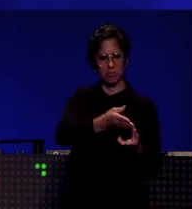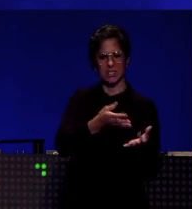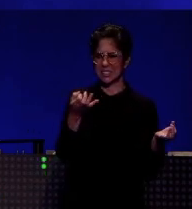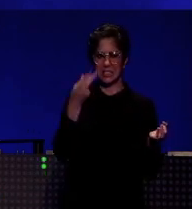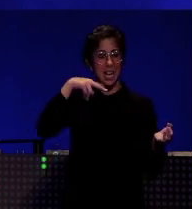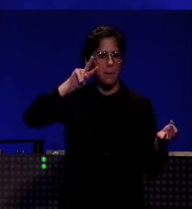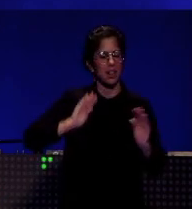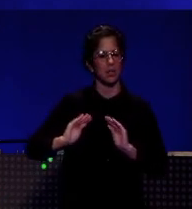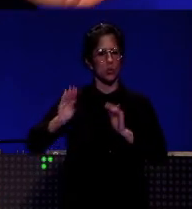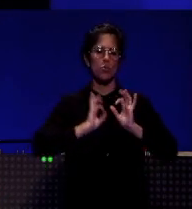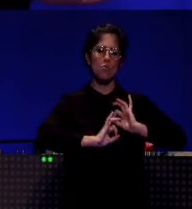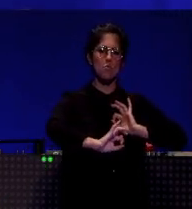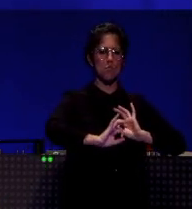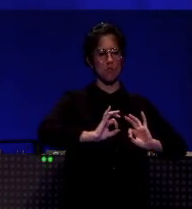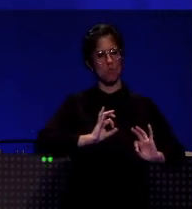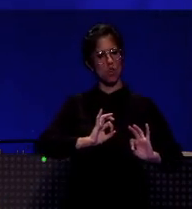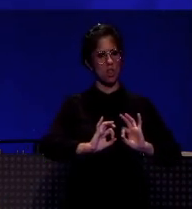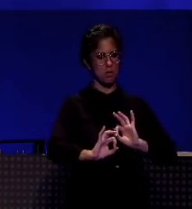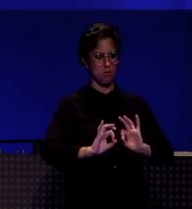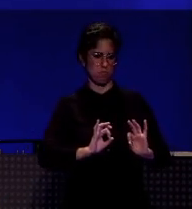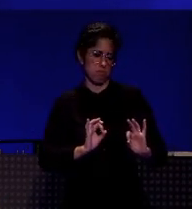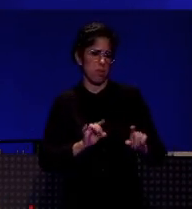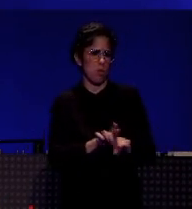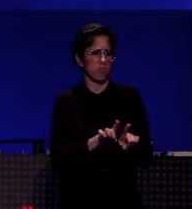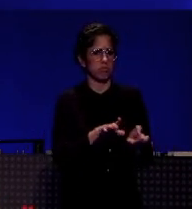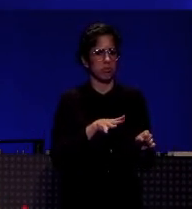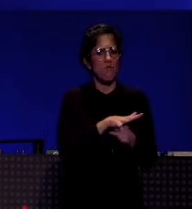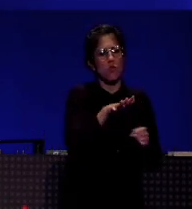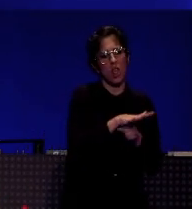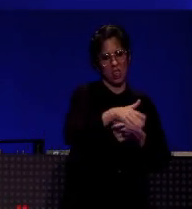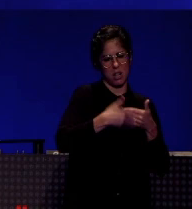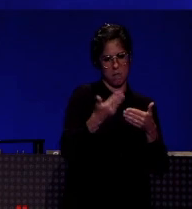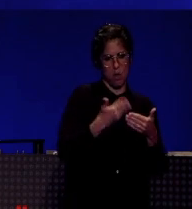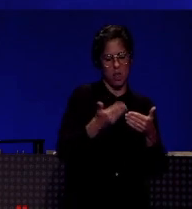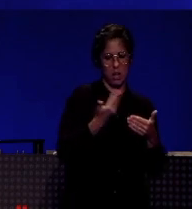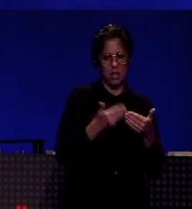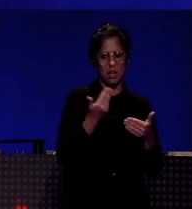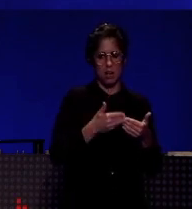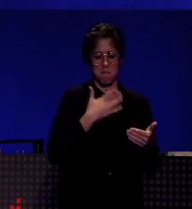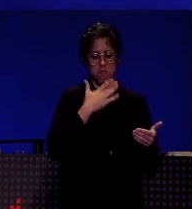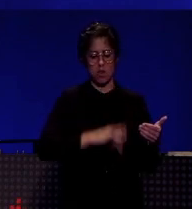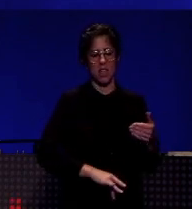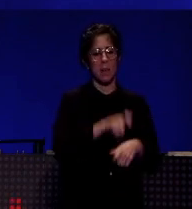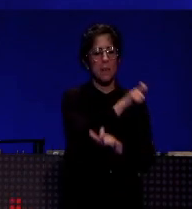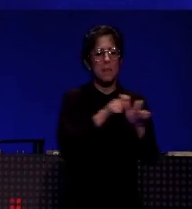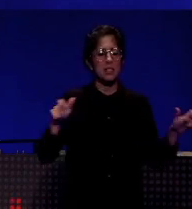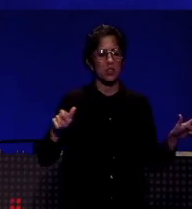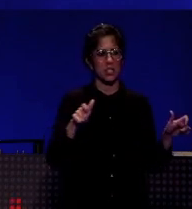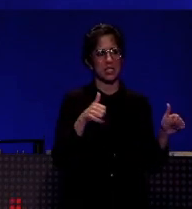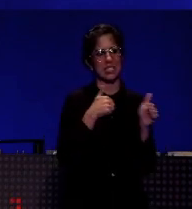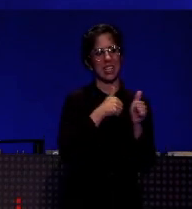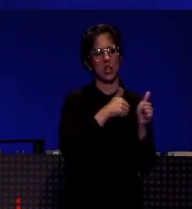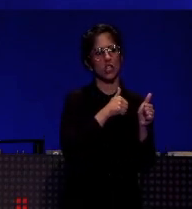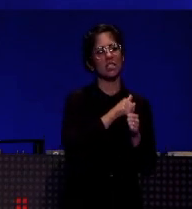modelo una influencers de moda puede llegar a tener 250 mil